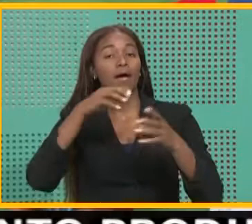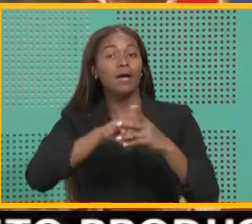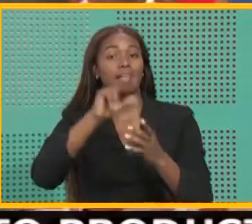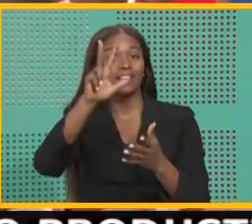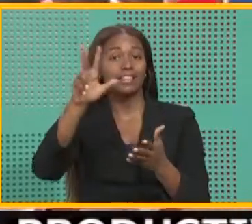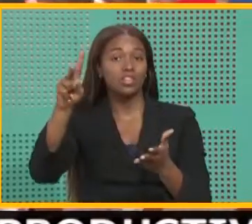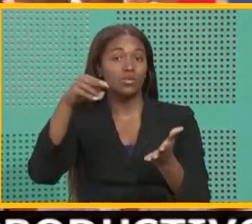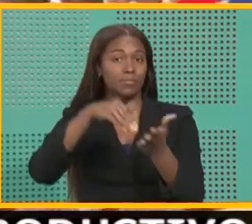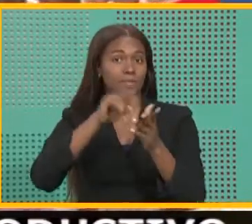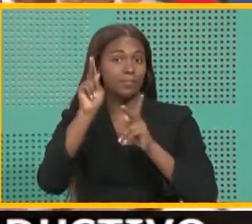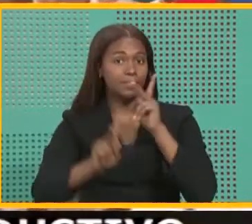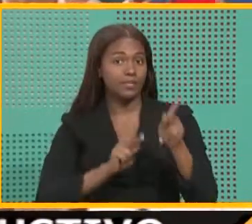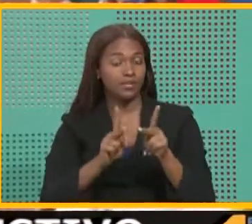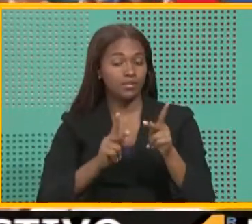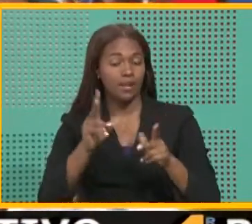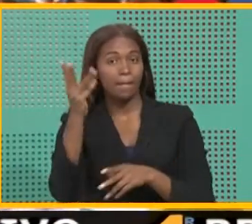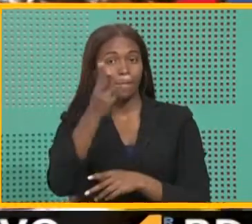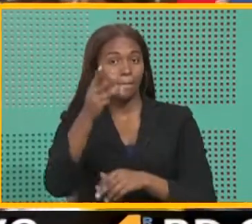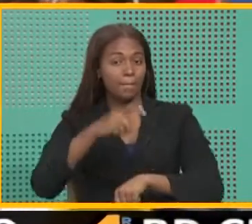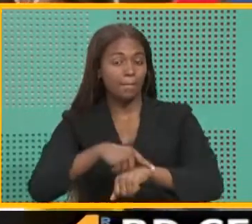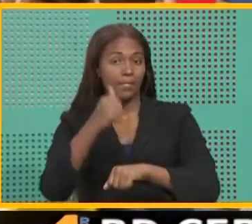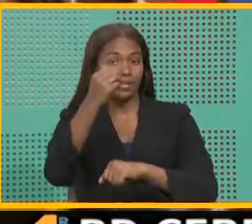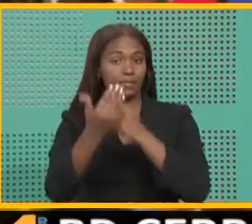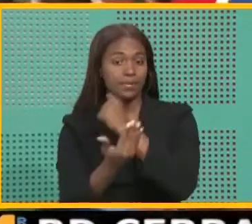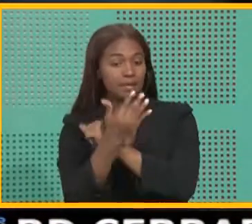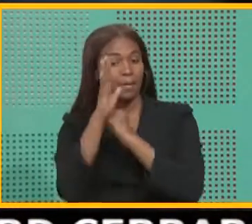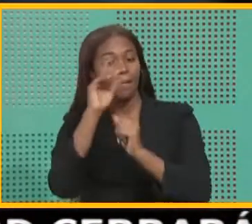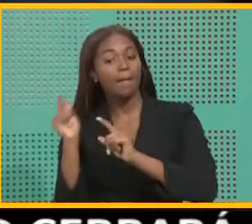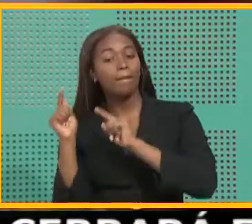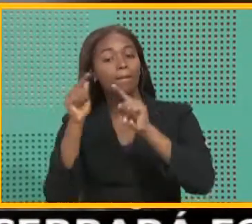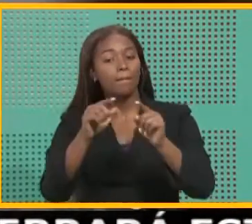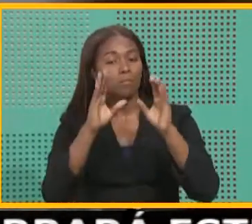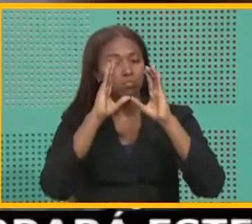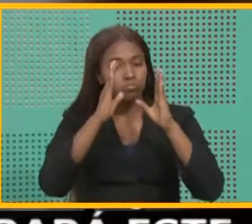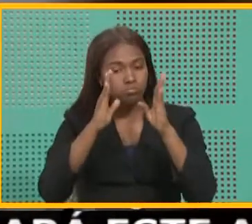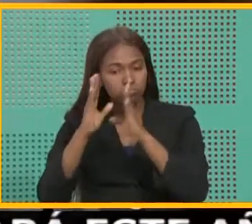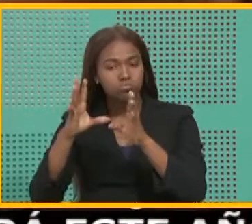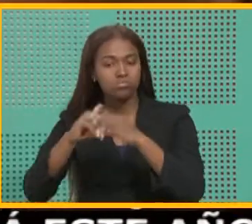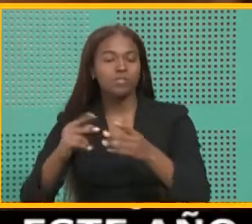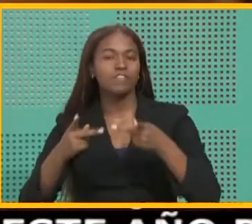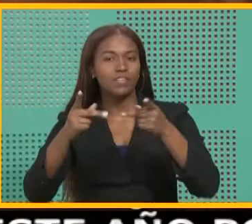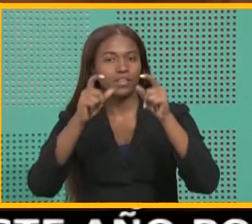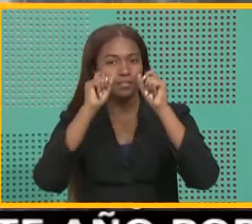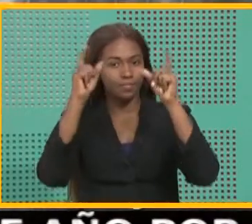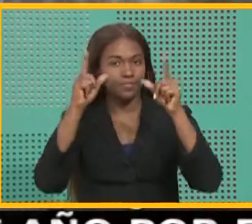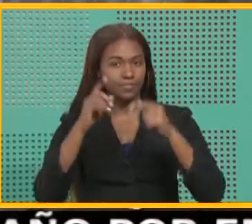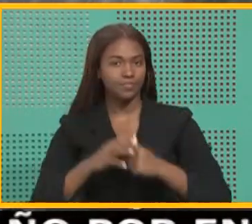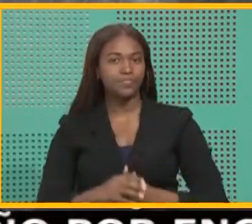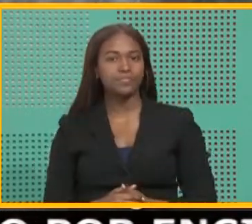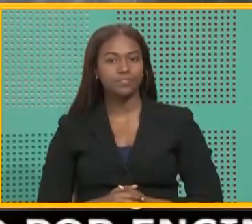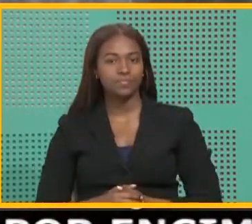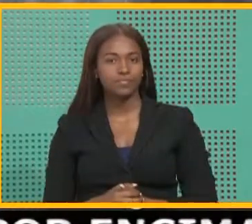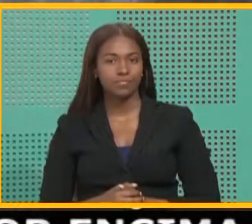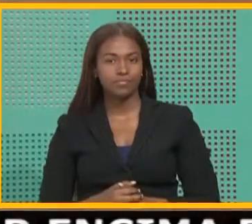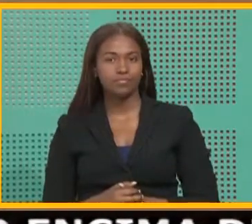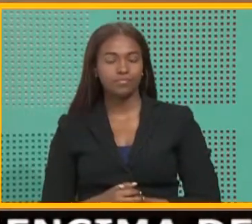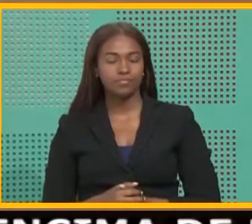habitantes. El miércoles a las 10 de la mañana regresa la Comisión de Seguimiento a las visitas sorpresa.